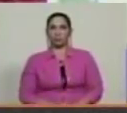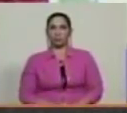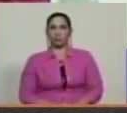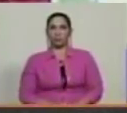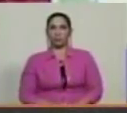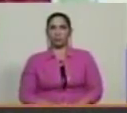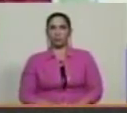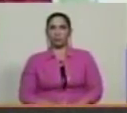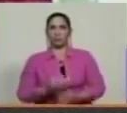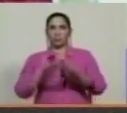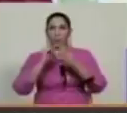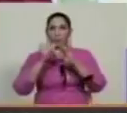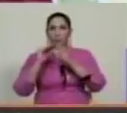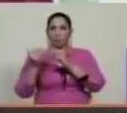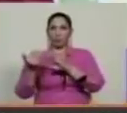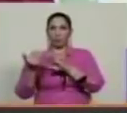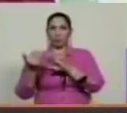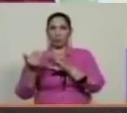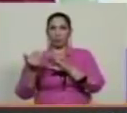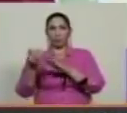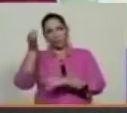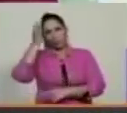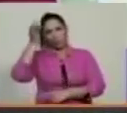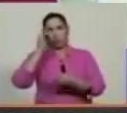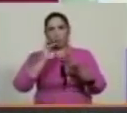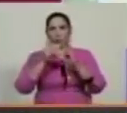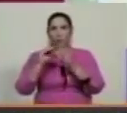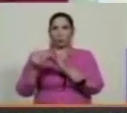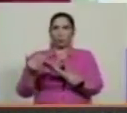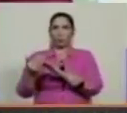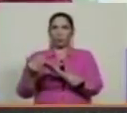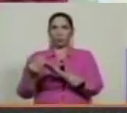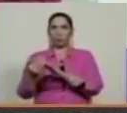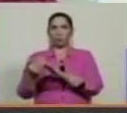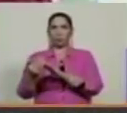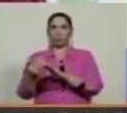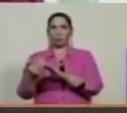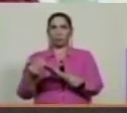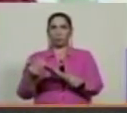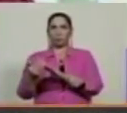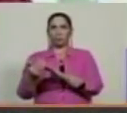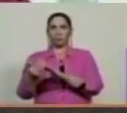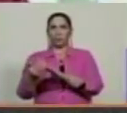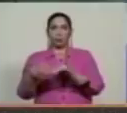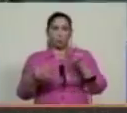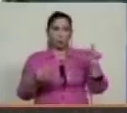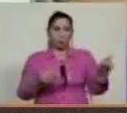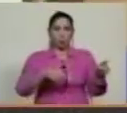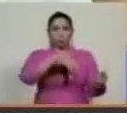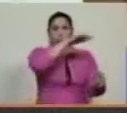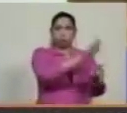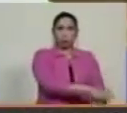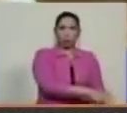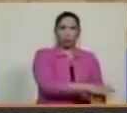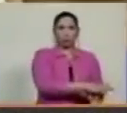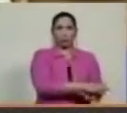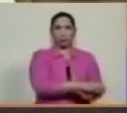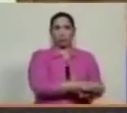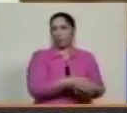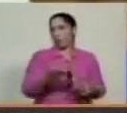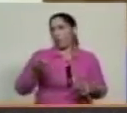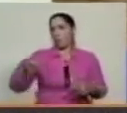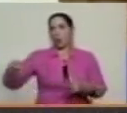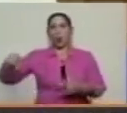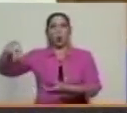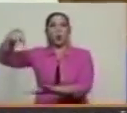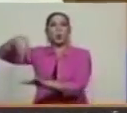Que las comunas sean y los consejos comunales sean como el cuero seco. Si por un lado lo pisan, por el otro me